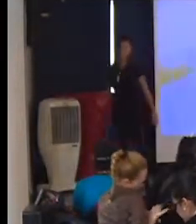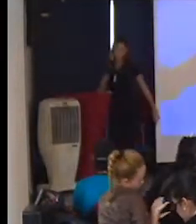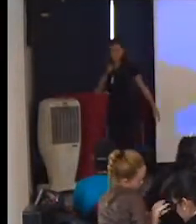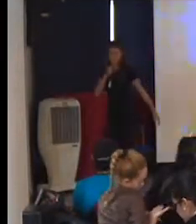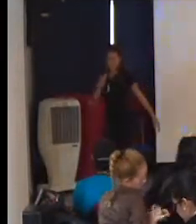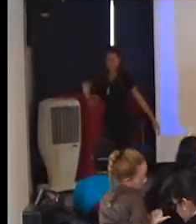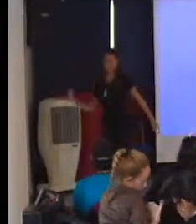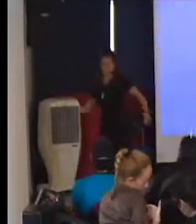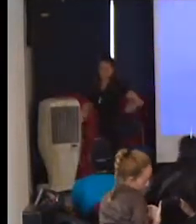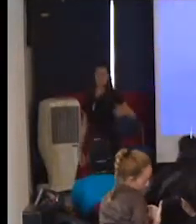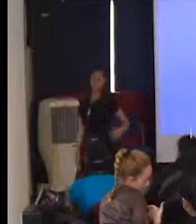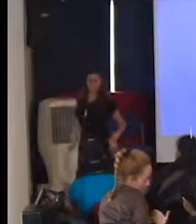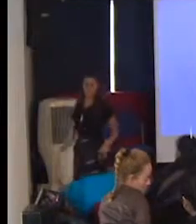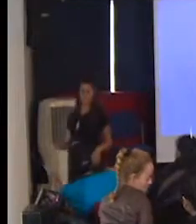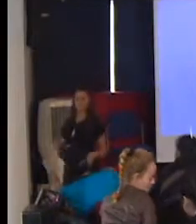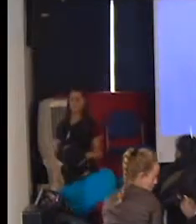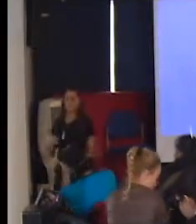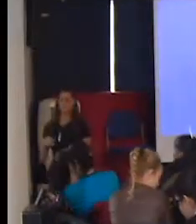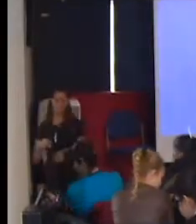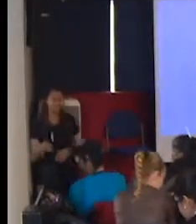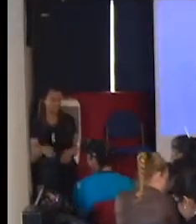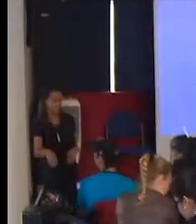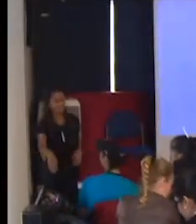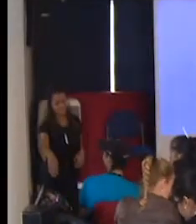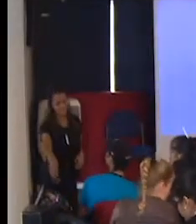del cuerpo.